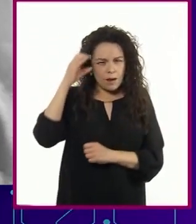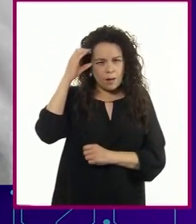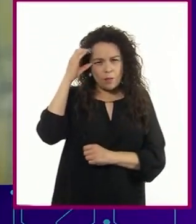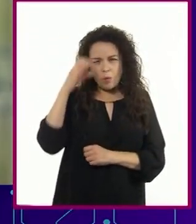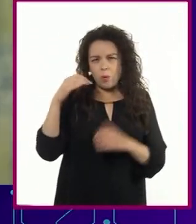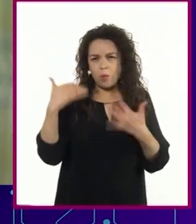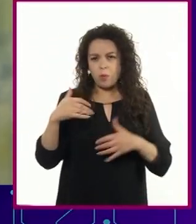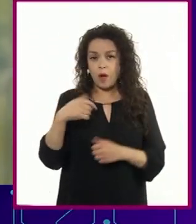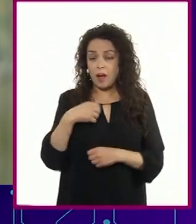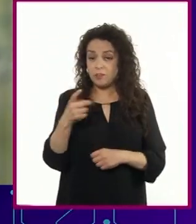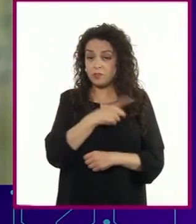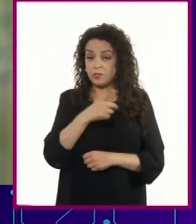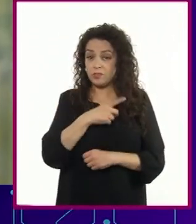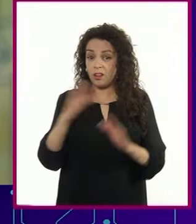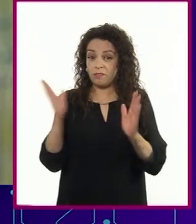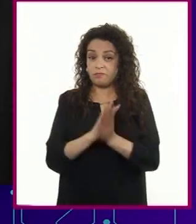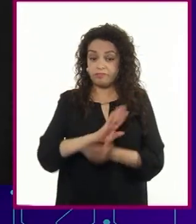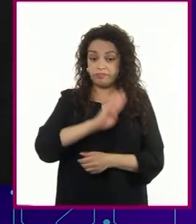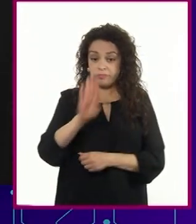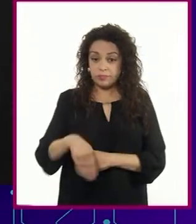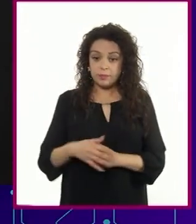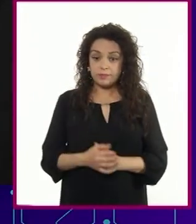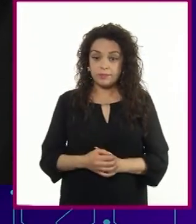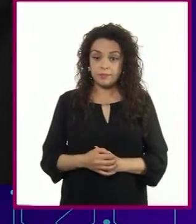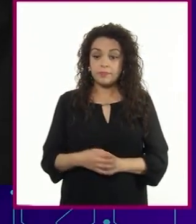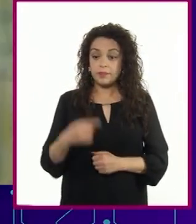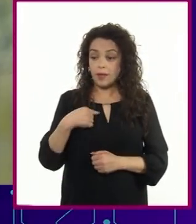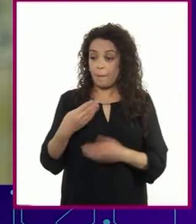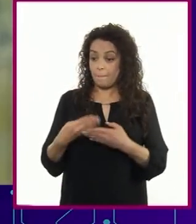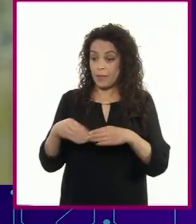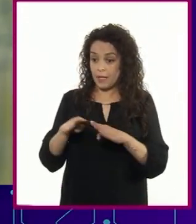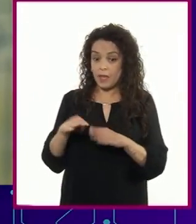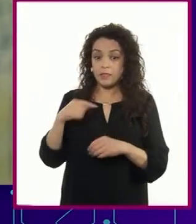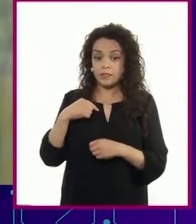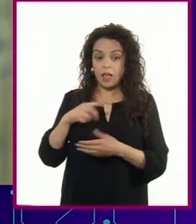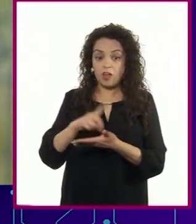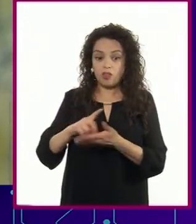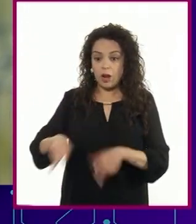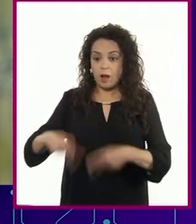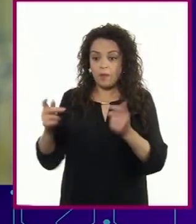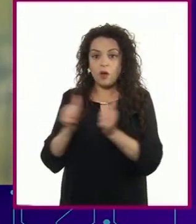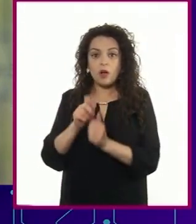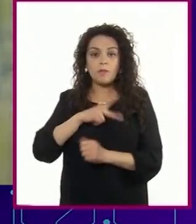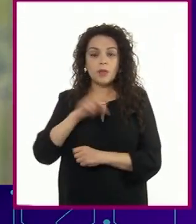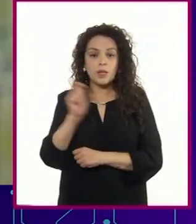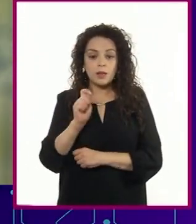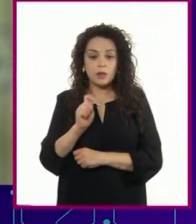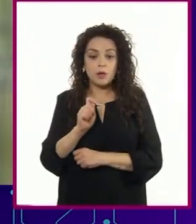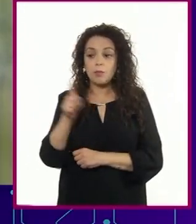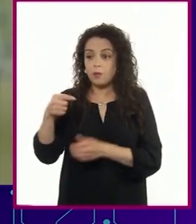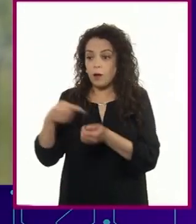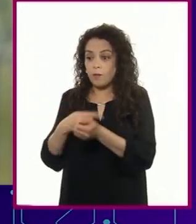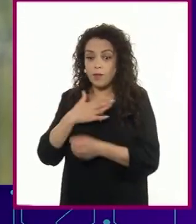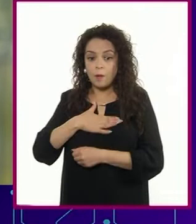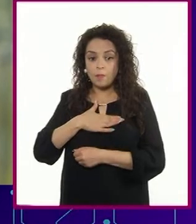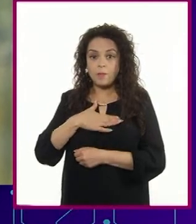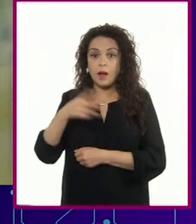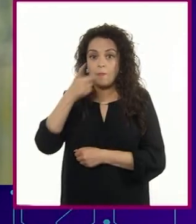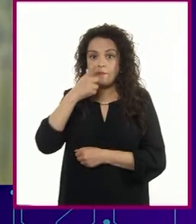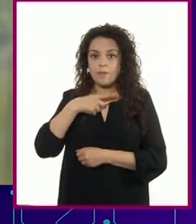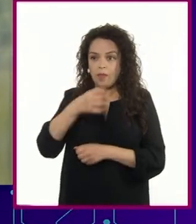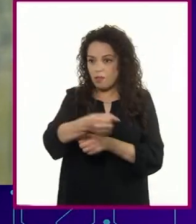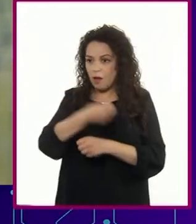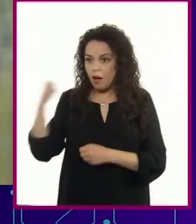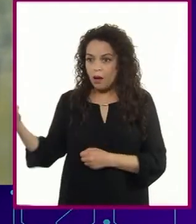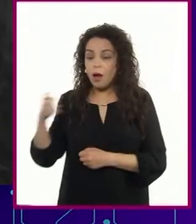solo. Hubo varios operativos en casa donde vendía drogas con mi novio. Un día él se escondió en el baño y me dijo que abriera la puerta y al entrar, uno de los policías me